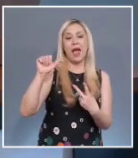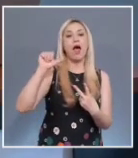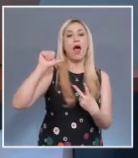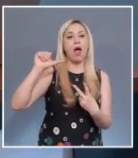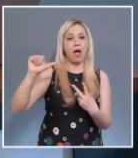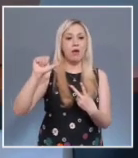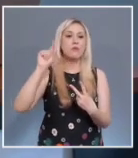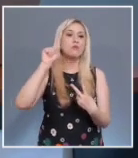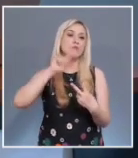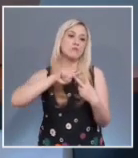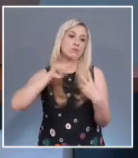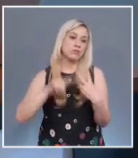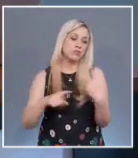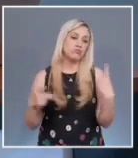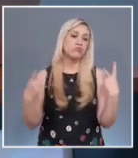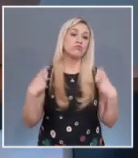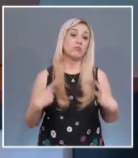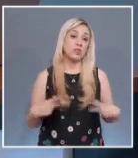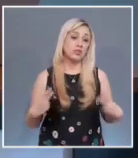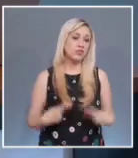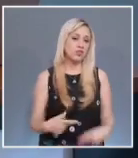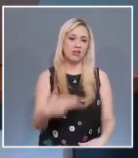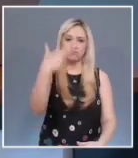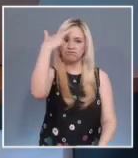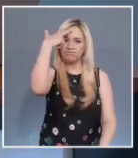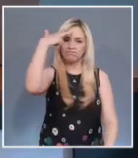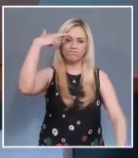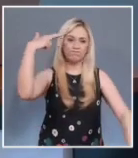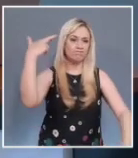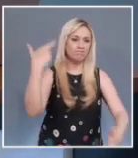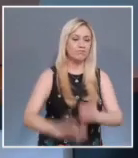incumplido en tiempo y forma con lo ordenado por un juez federal de